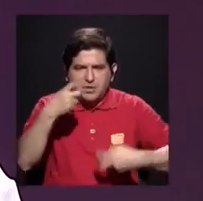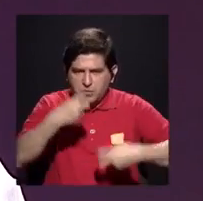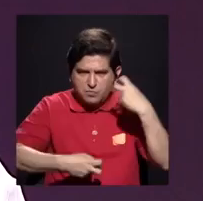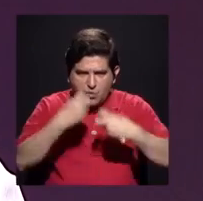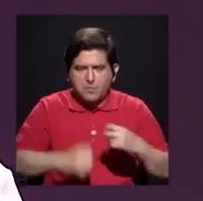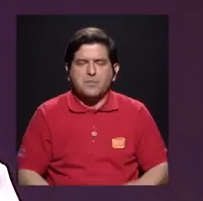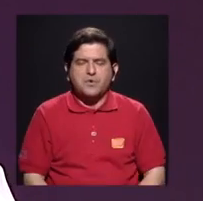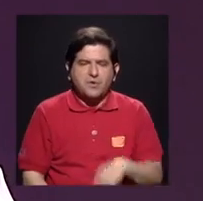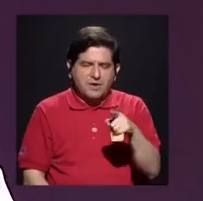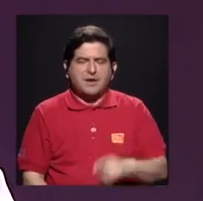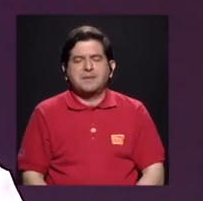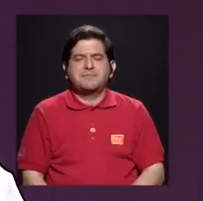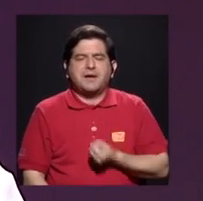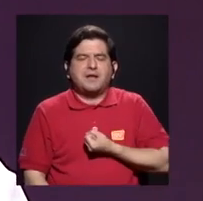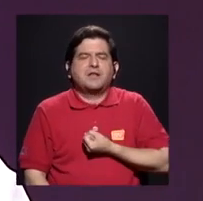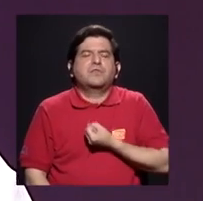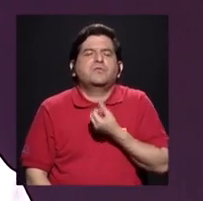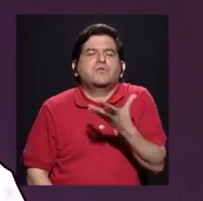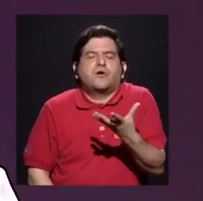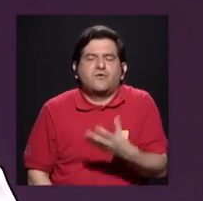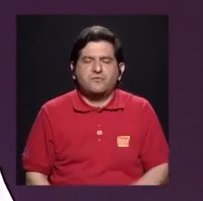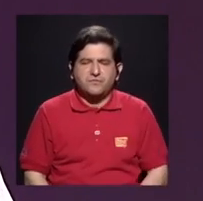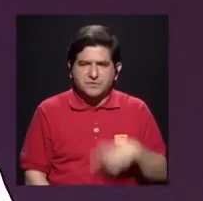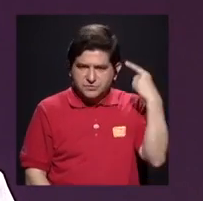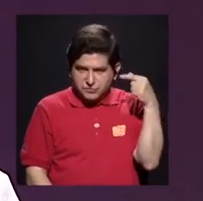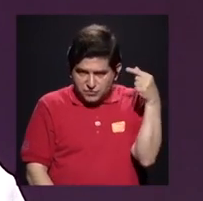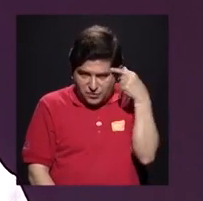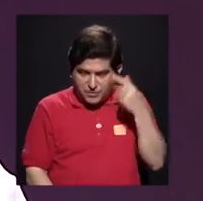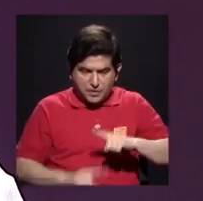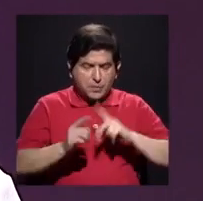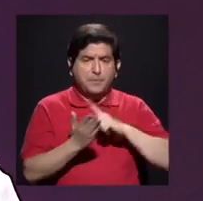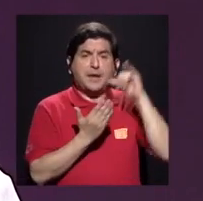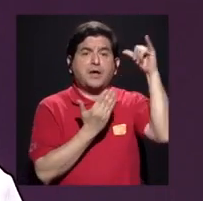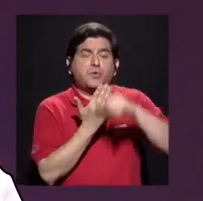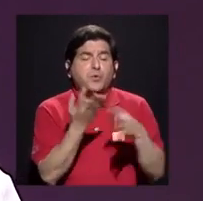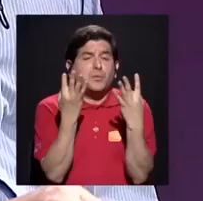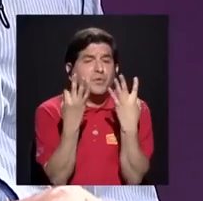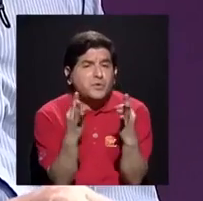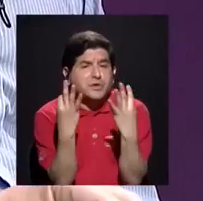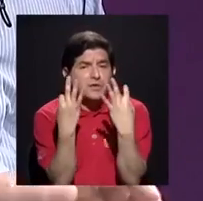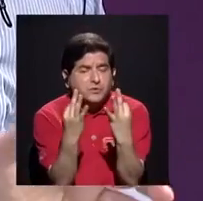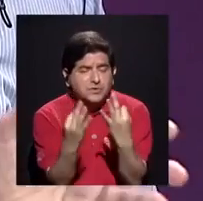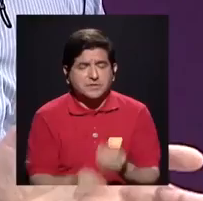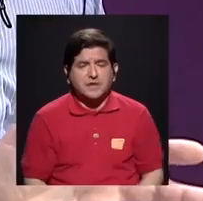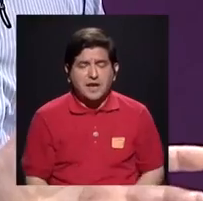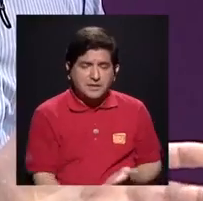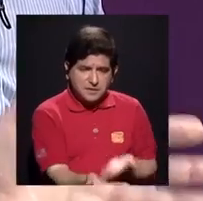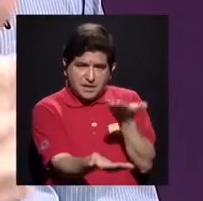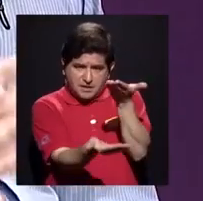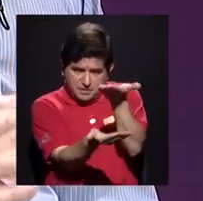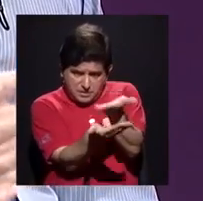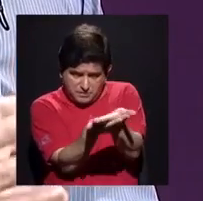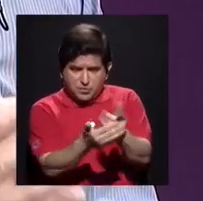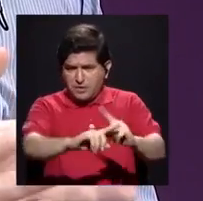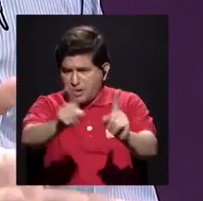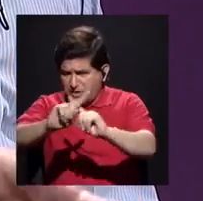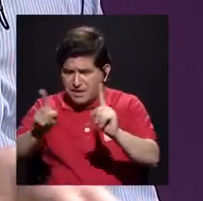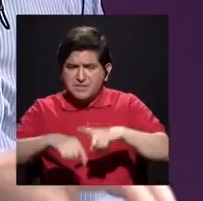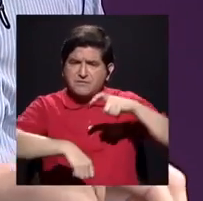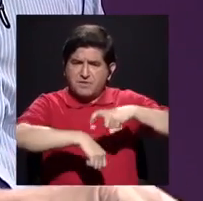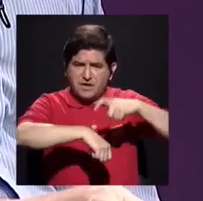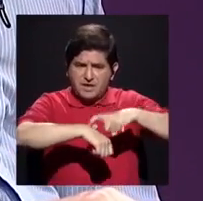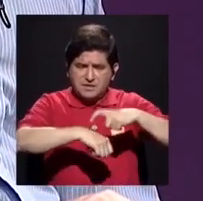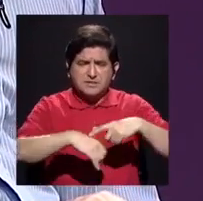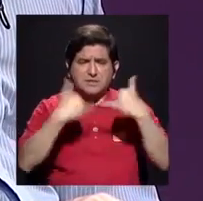confech pero de lo que se trata precisamente y el proyecto es lo que lo que se propone en el proyecto en los diferentes momentos